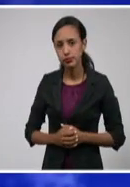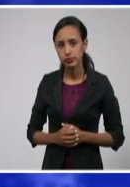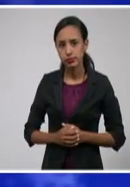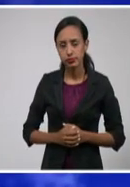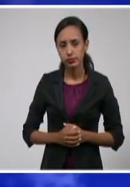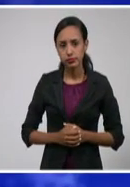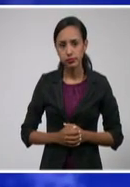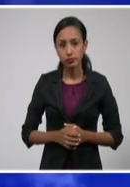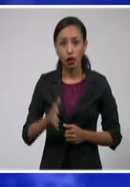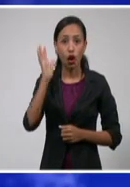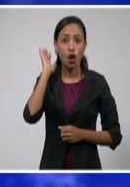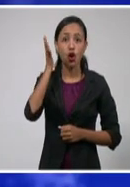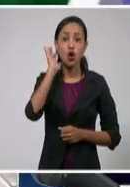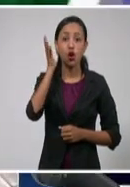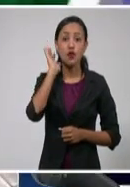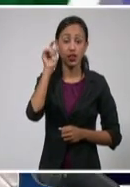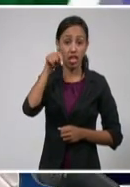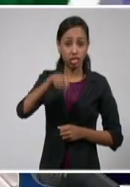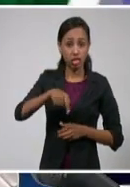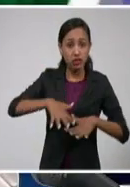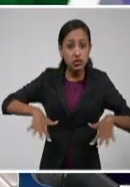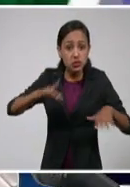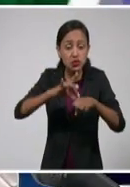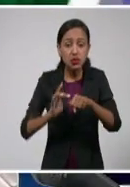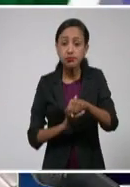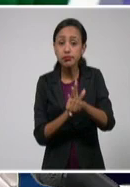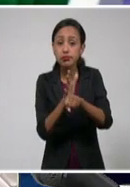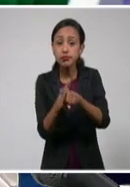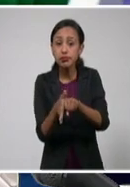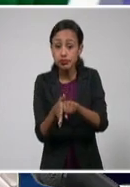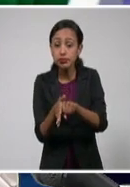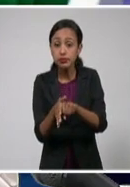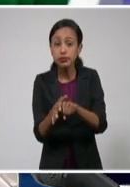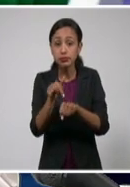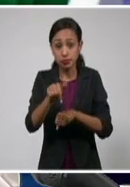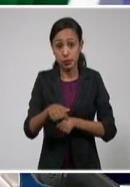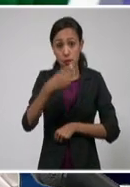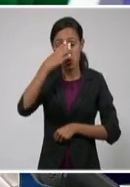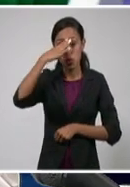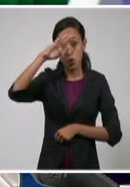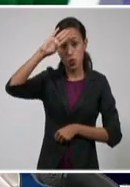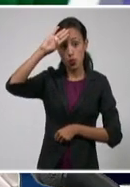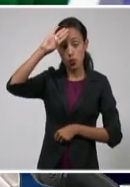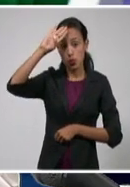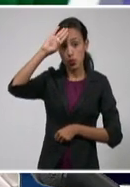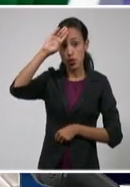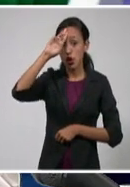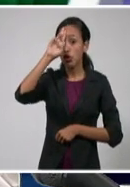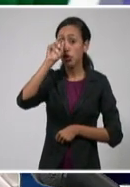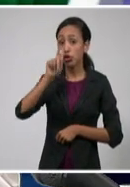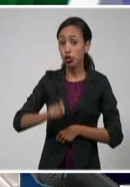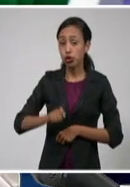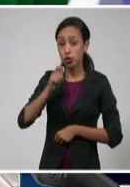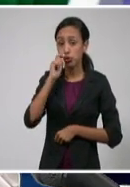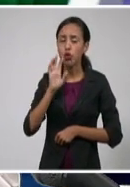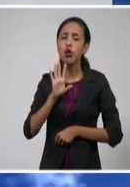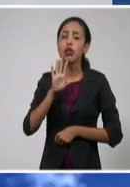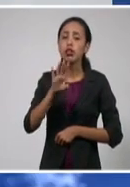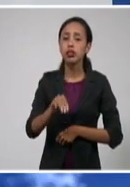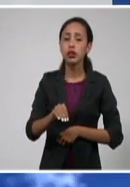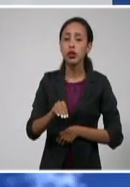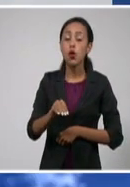En su conferencia de actualización sobre el comportamiento de la COVID-19 en el territorio nacional, el doctor Francisco Durán dijo que